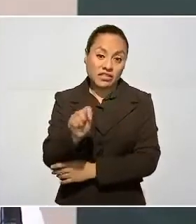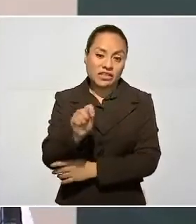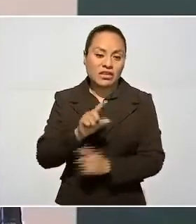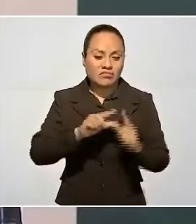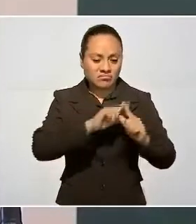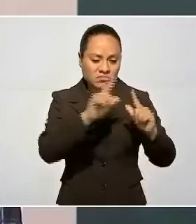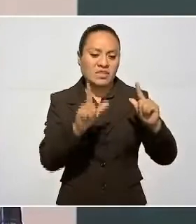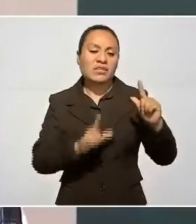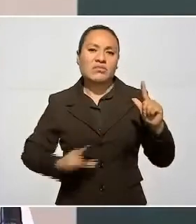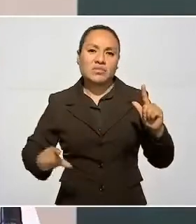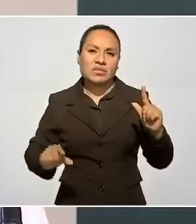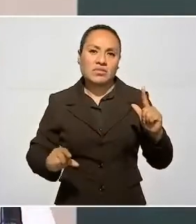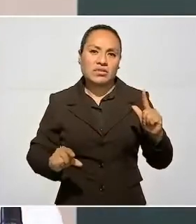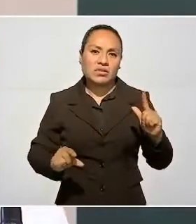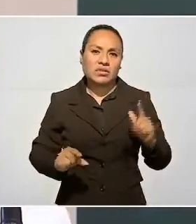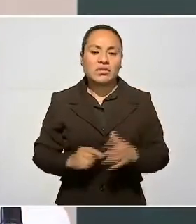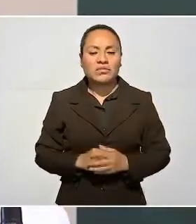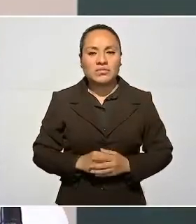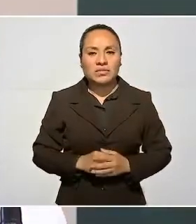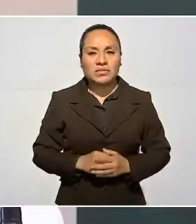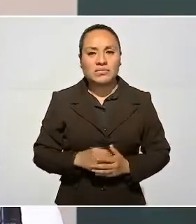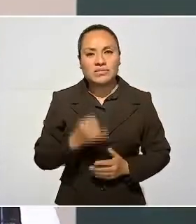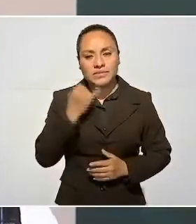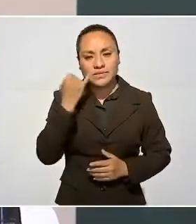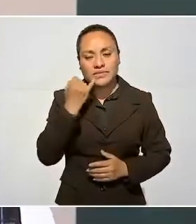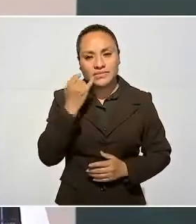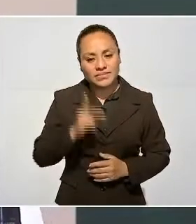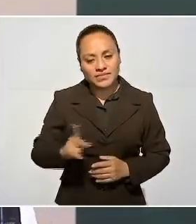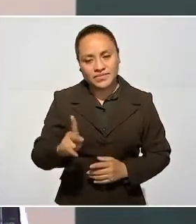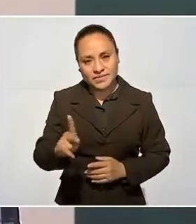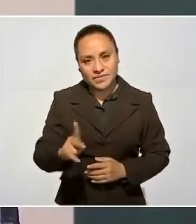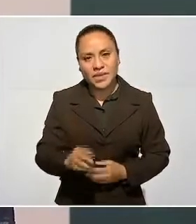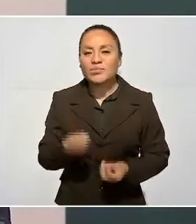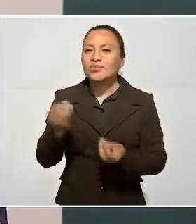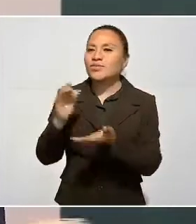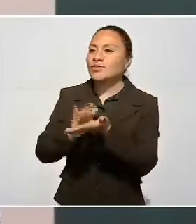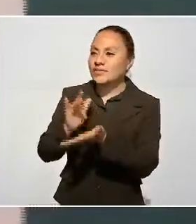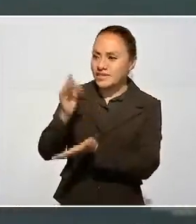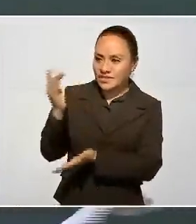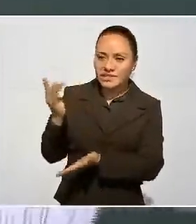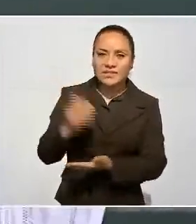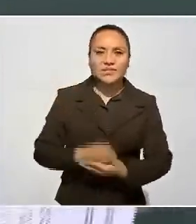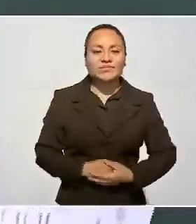la República. Dios cojuidep, guktehkech. Muchas gracias.